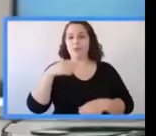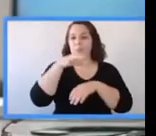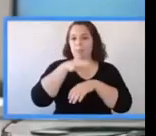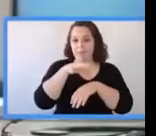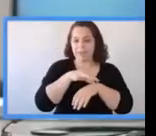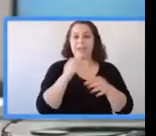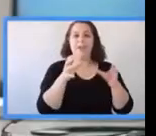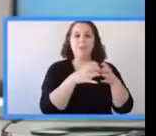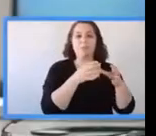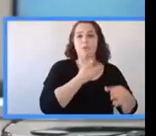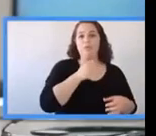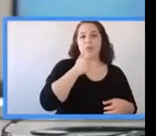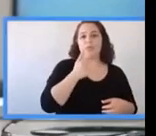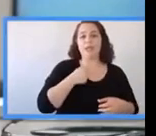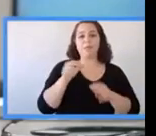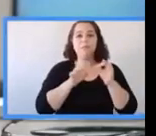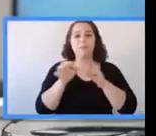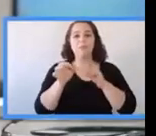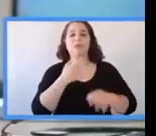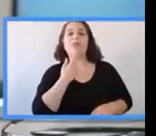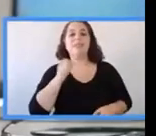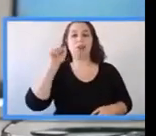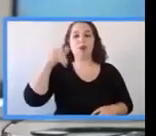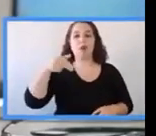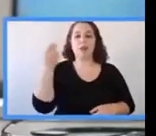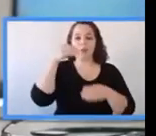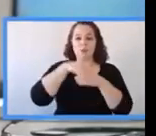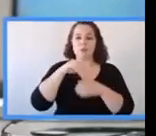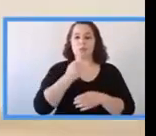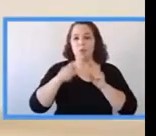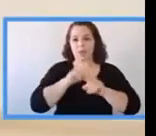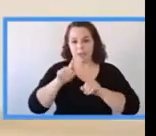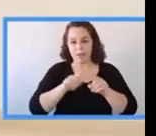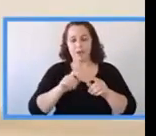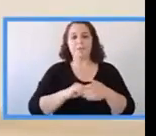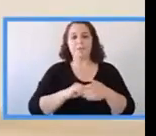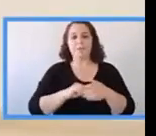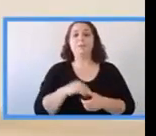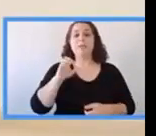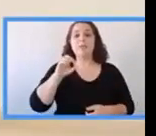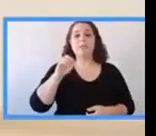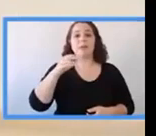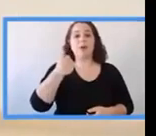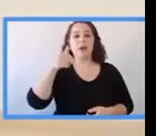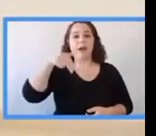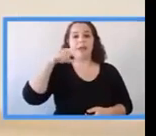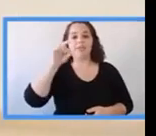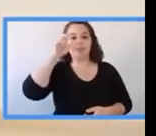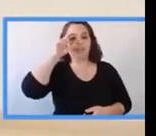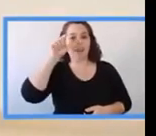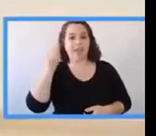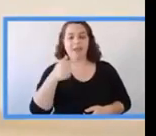Sí, si retiras los micrófonos, ¿te acuerdas? Con inclusión. Mi nombre es Andrea Gracia,